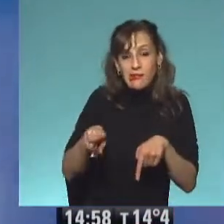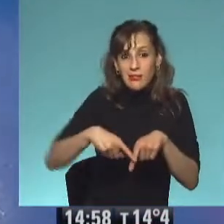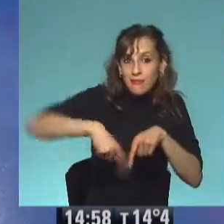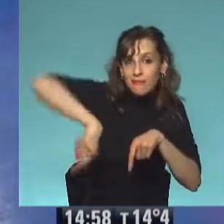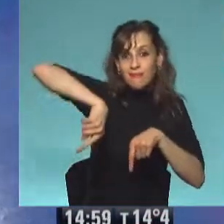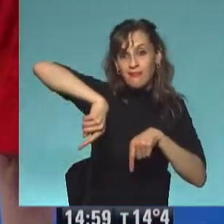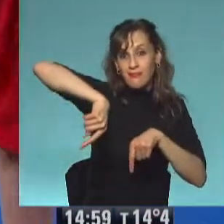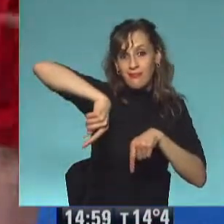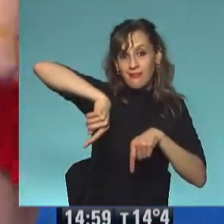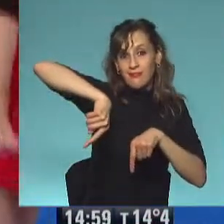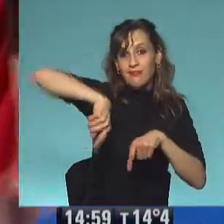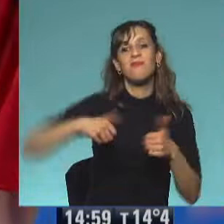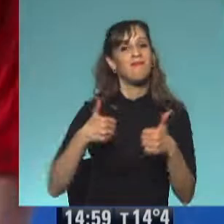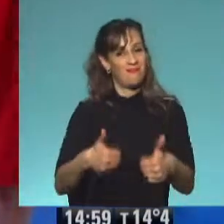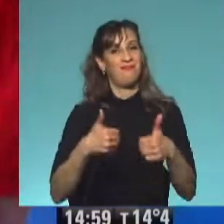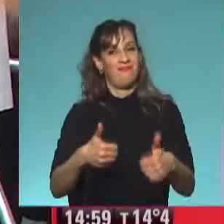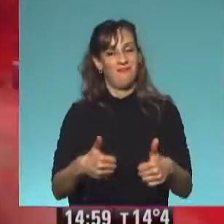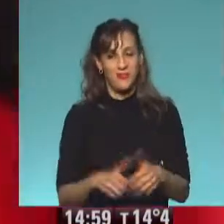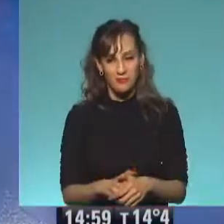está muy bien